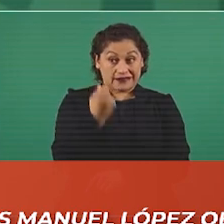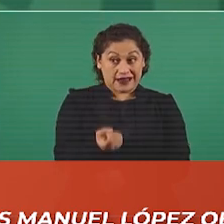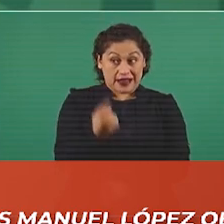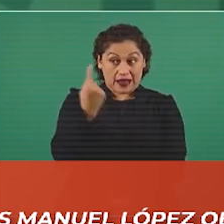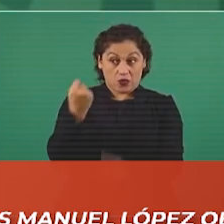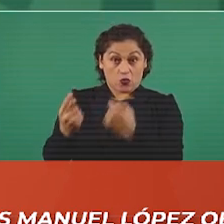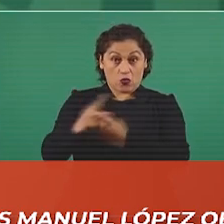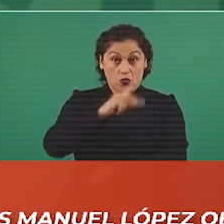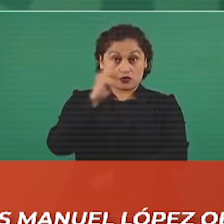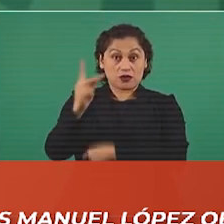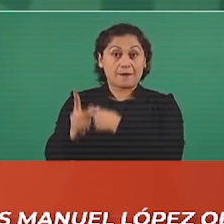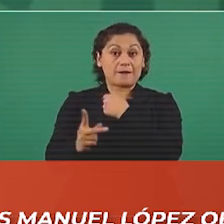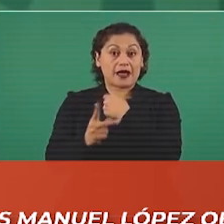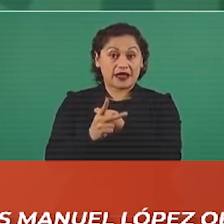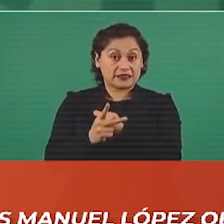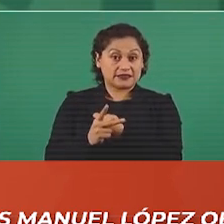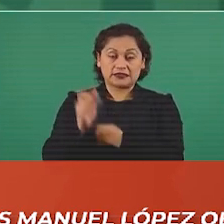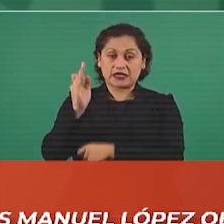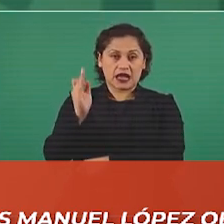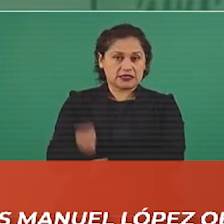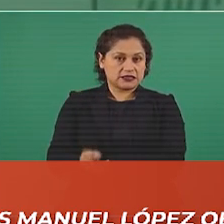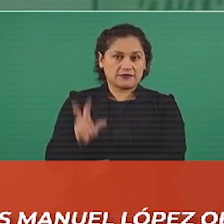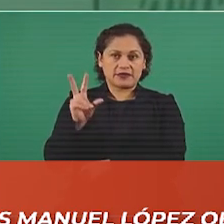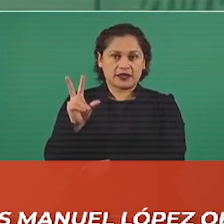a que se quite el bloqueo